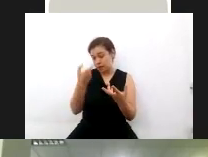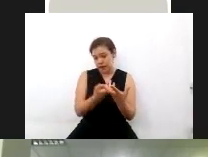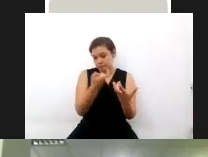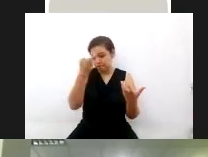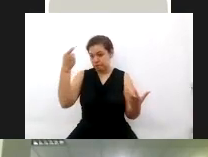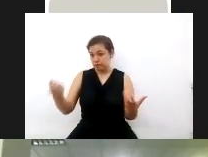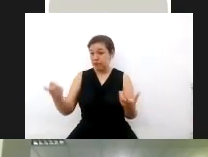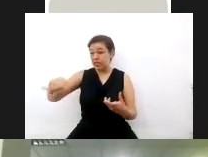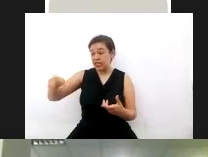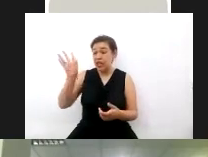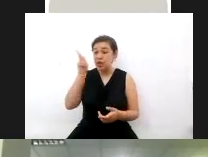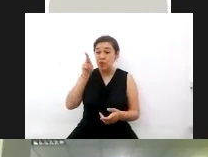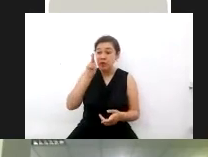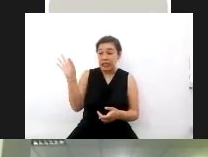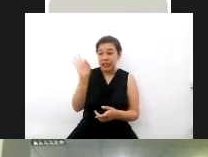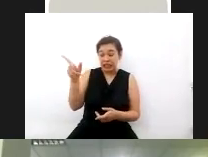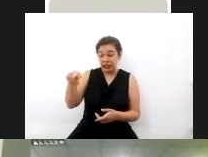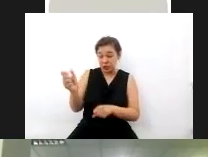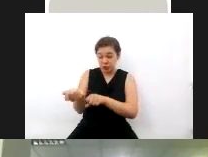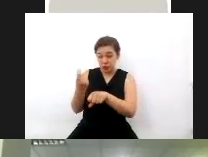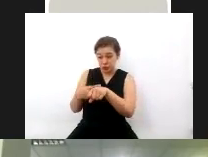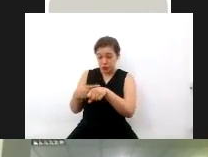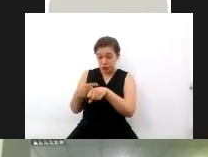Va a ser un área que va a estar